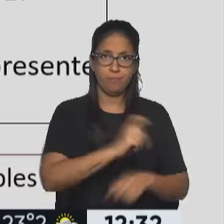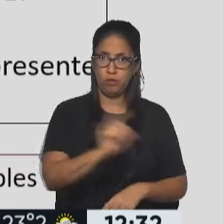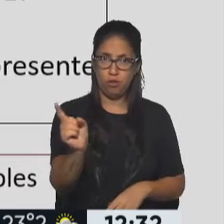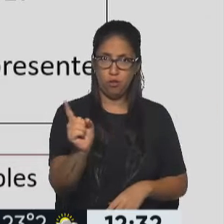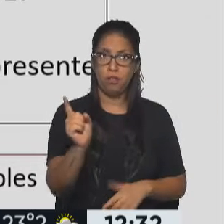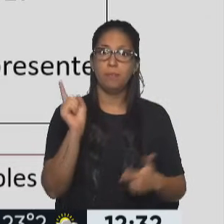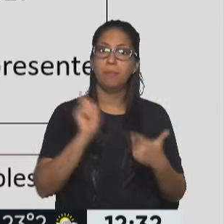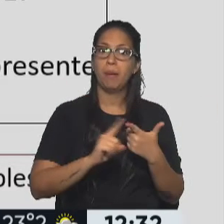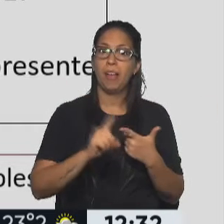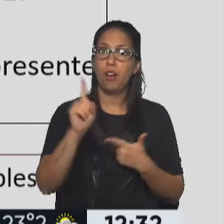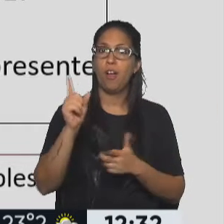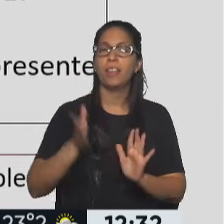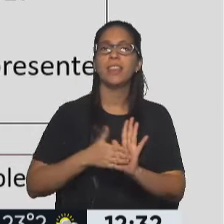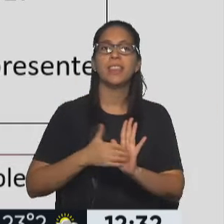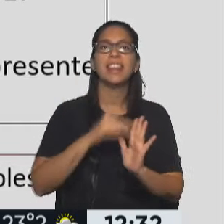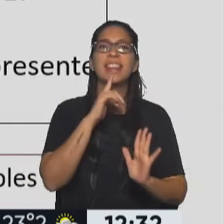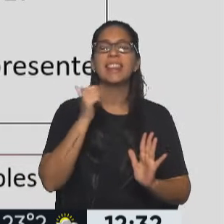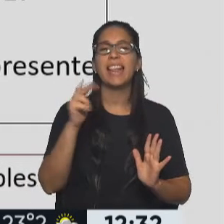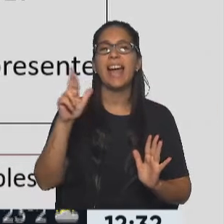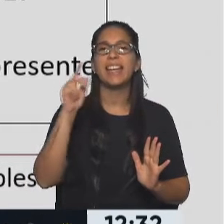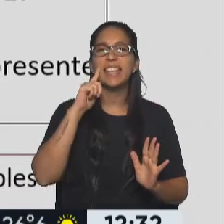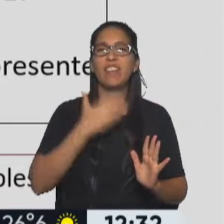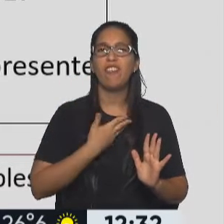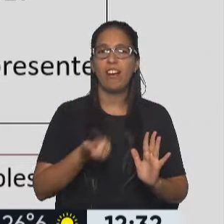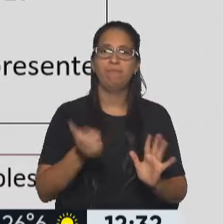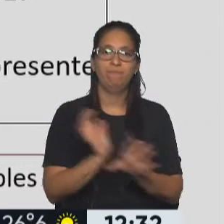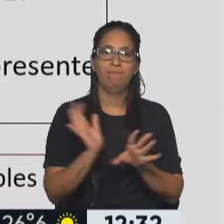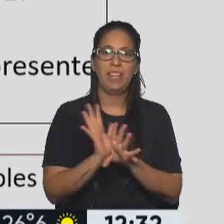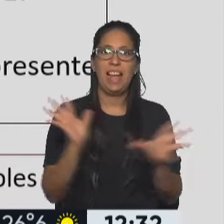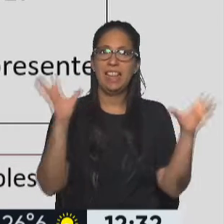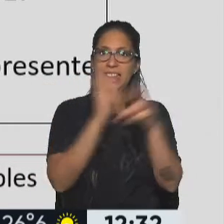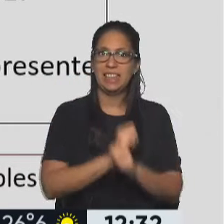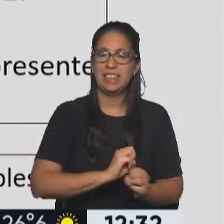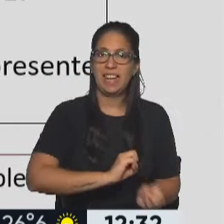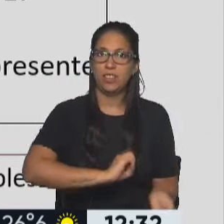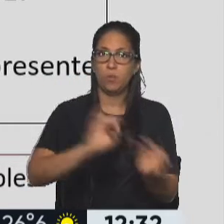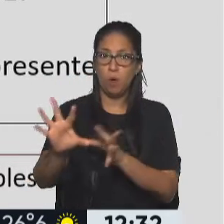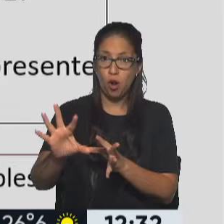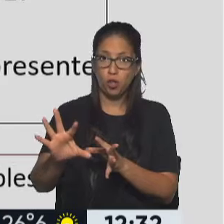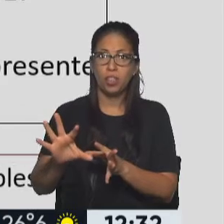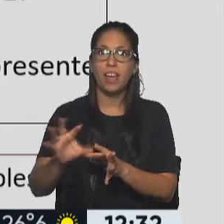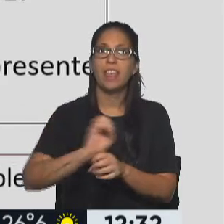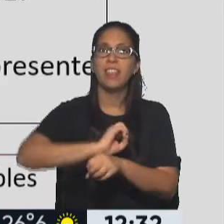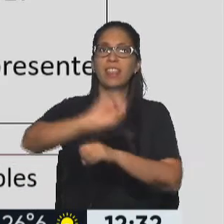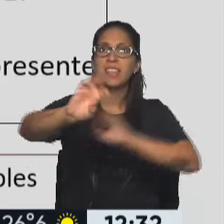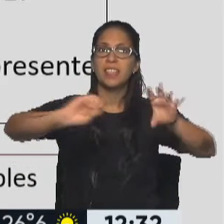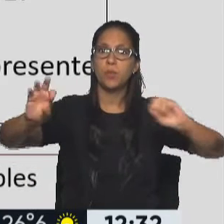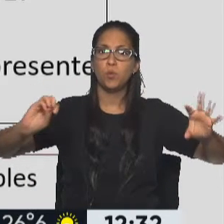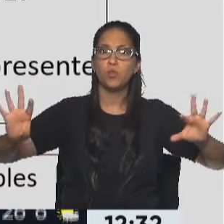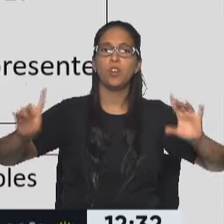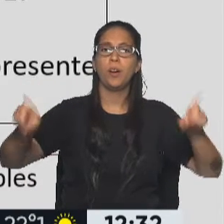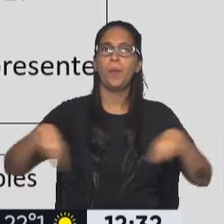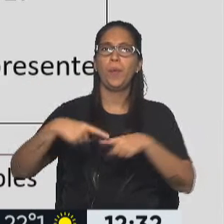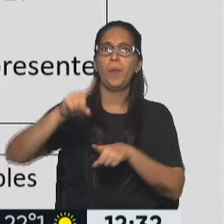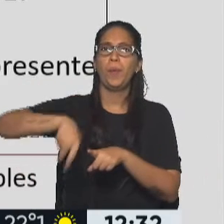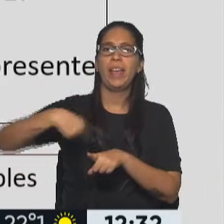el concepto de tarifa, propiamente dicho, transporte y distribución, que es una concesión, se establece por lo que llaman